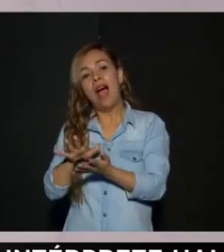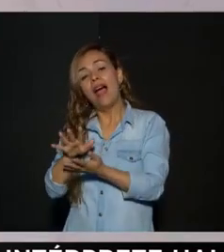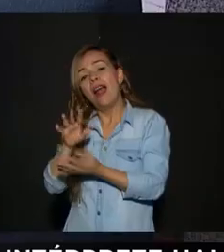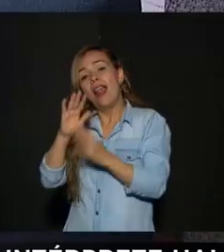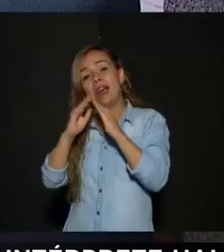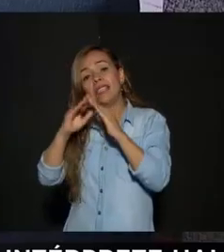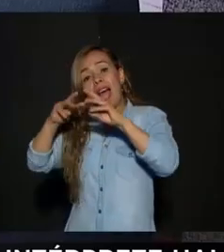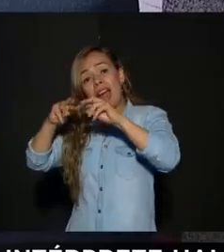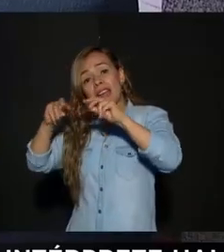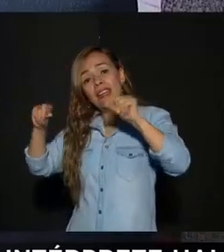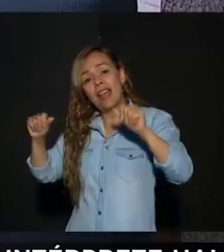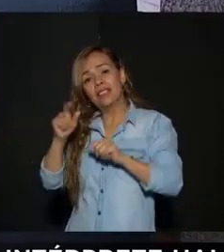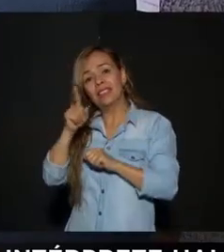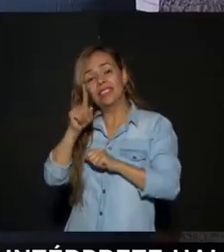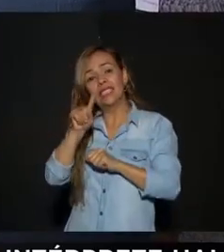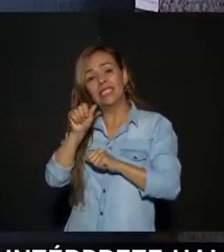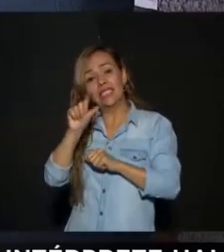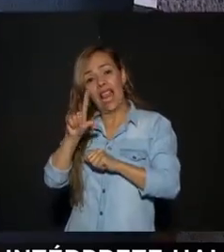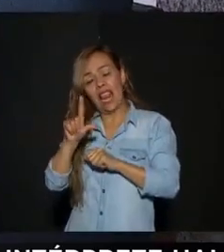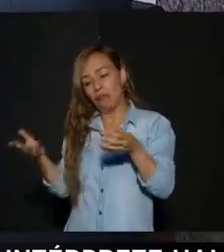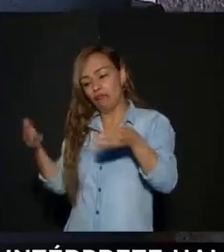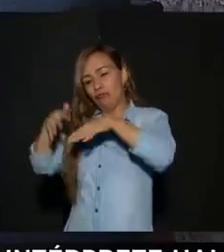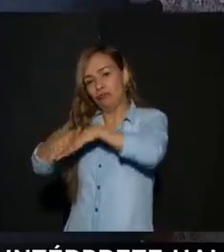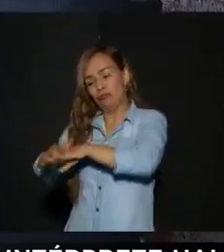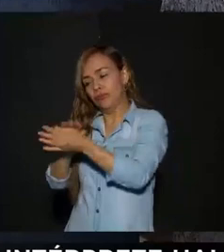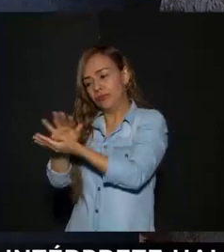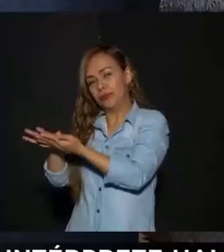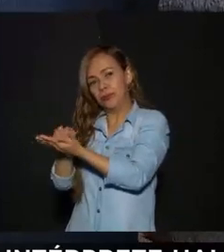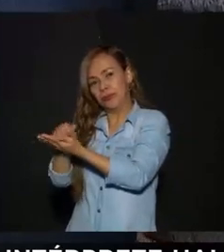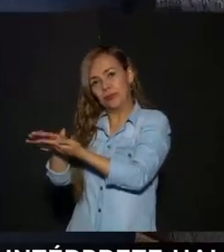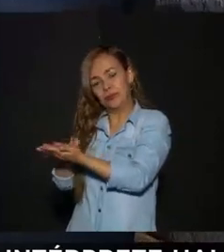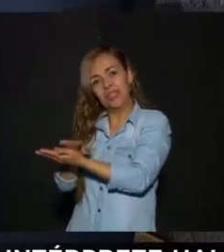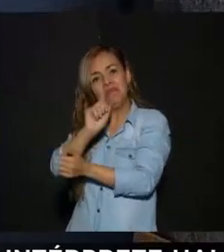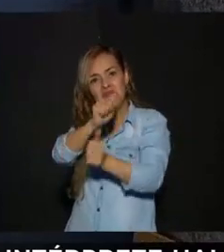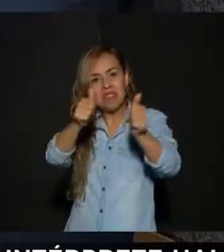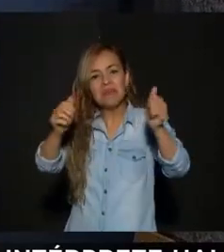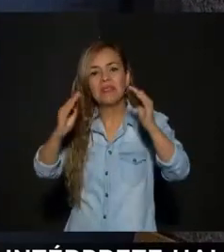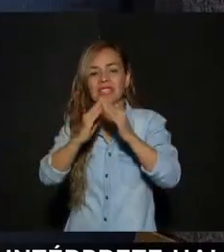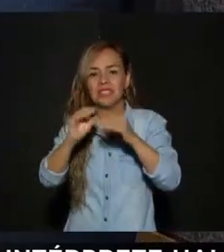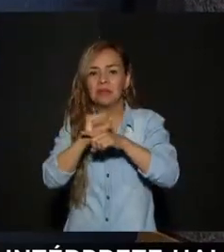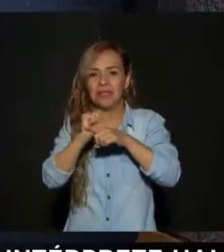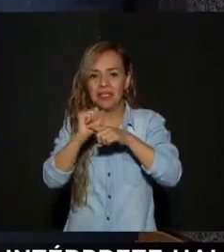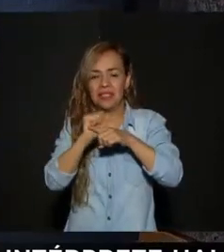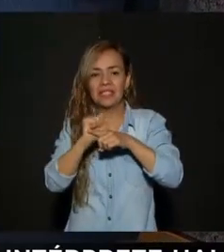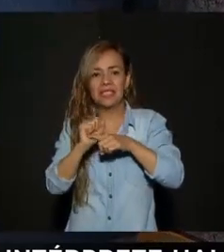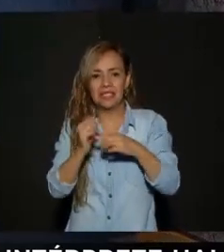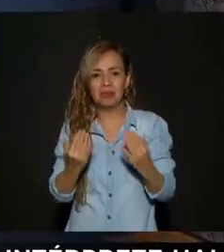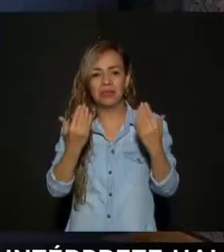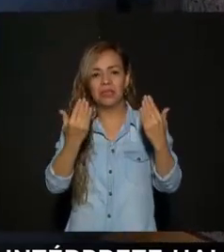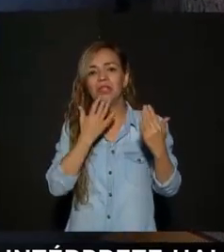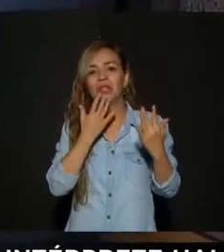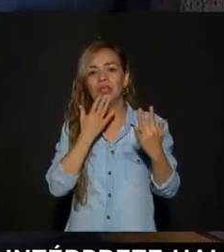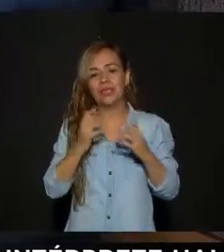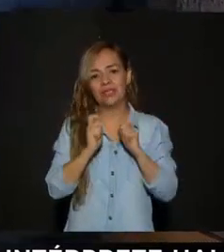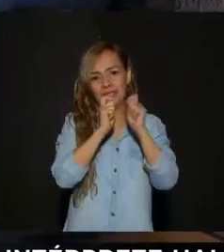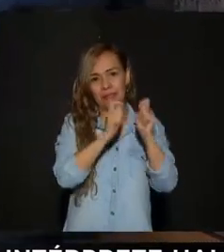sal. Sí. Hay muchos videos en YouTube para que tú hagas tú mismo la masa la y masa. También puedas ponerle los colores que quieras. Listo. Entonces,